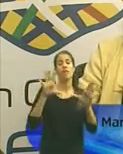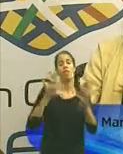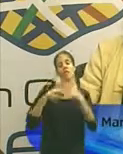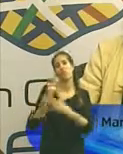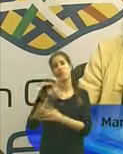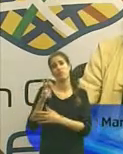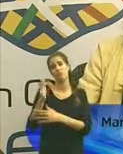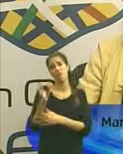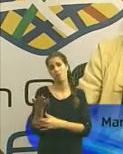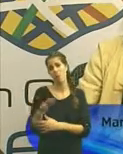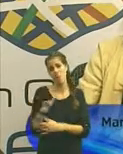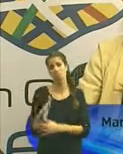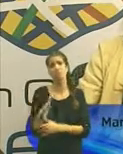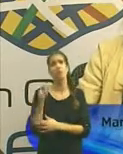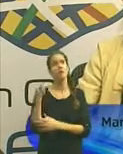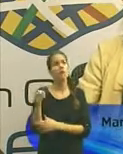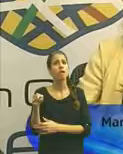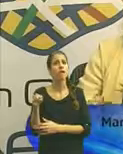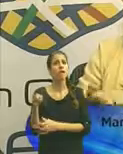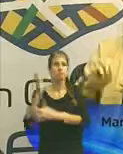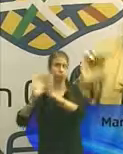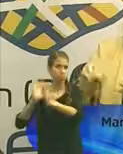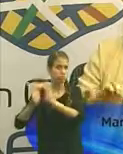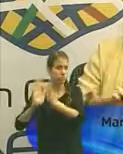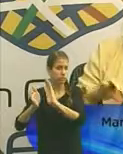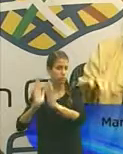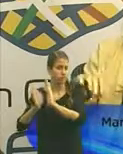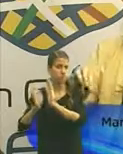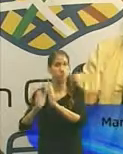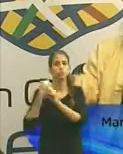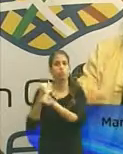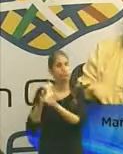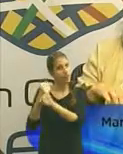media aproximadamente, y bueno, están allí haciendo su intervención